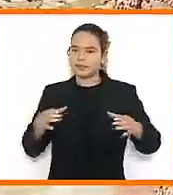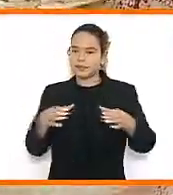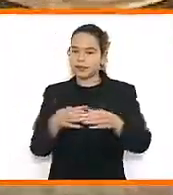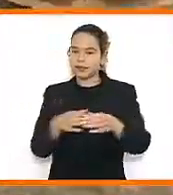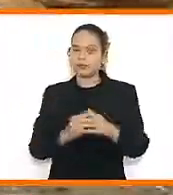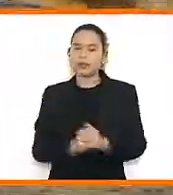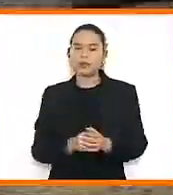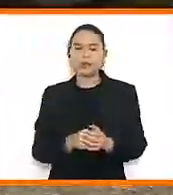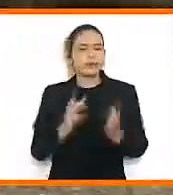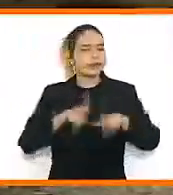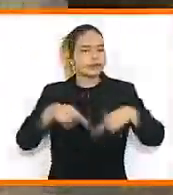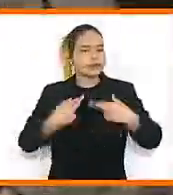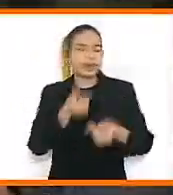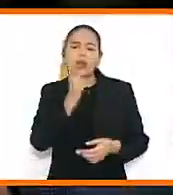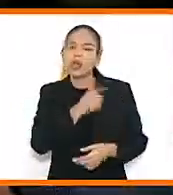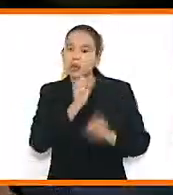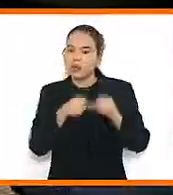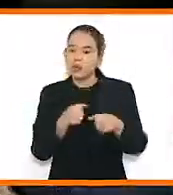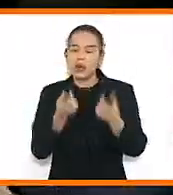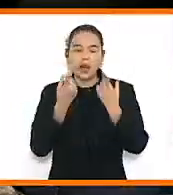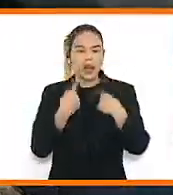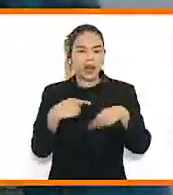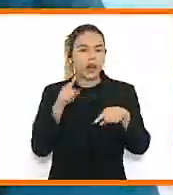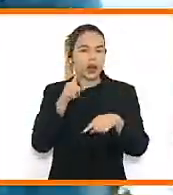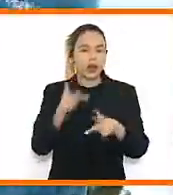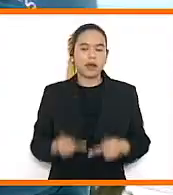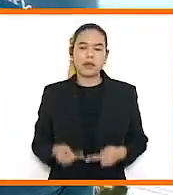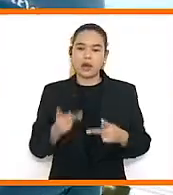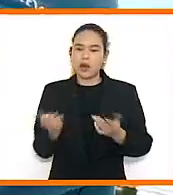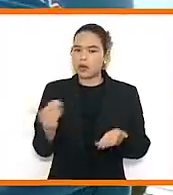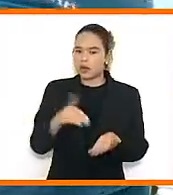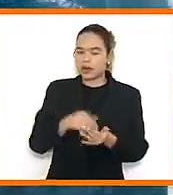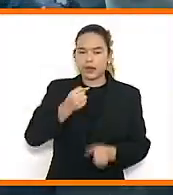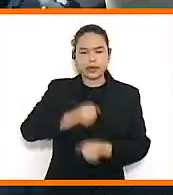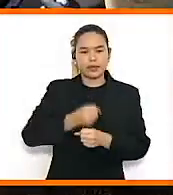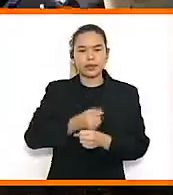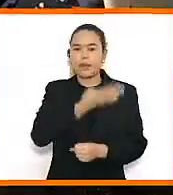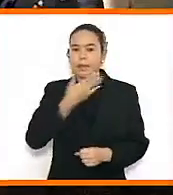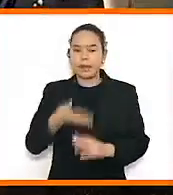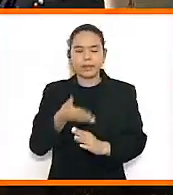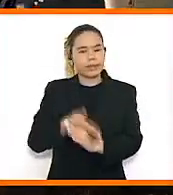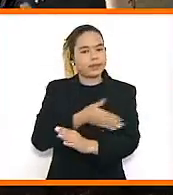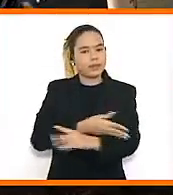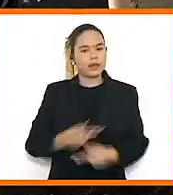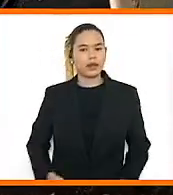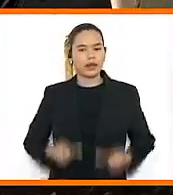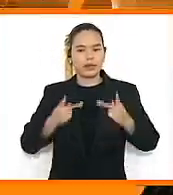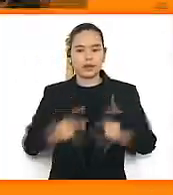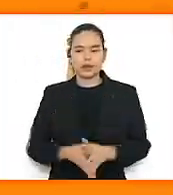Loto permitirá que Marvin pueda volver a trabajar y con ello mejorar su calidad de vida.